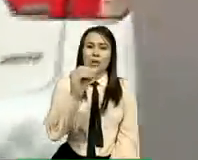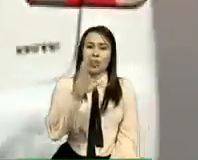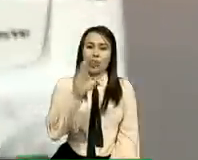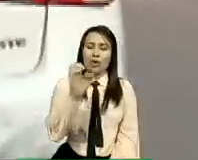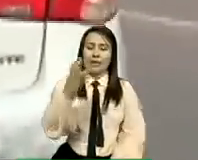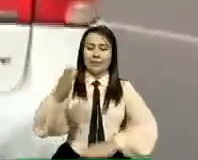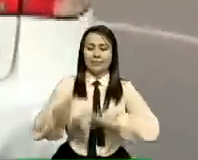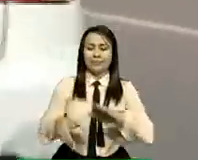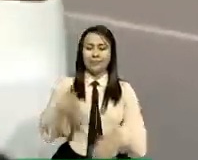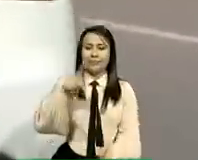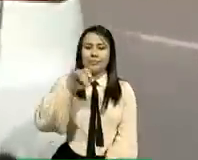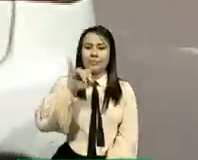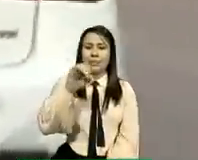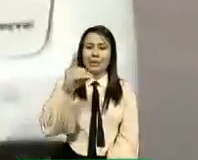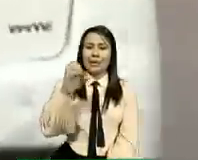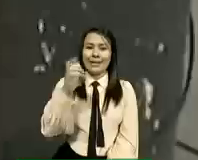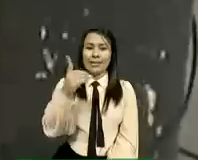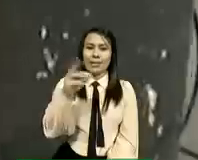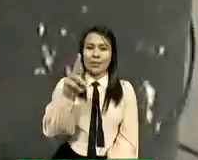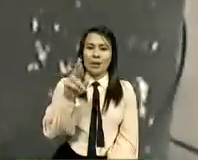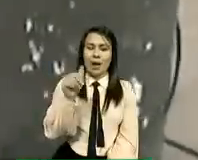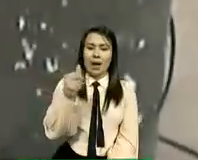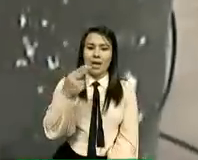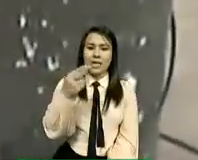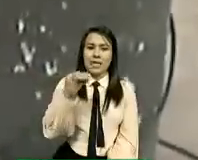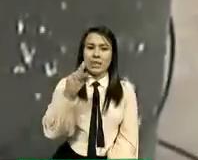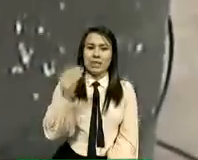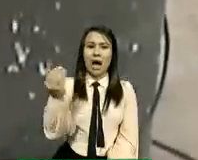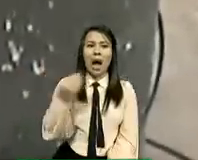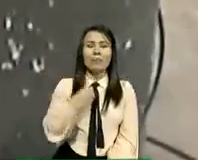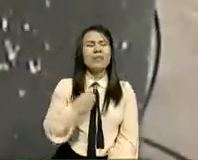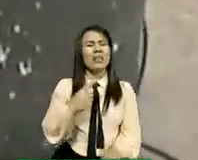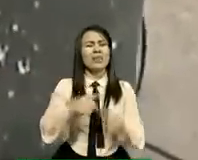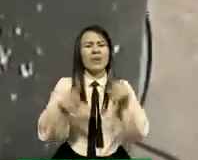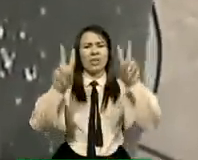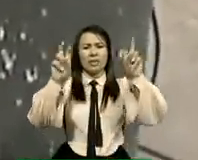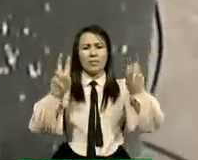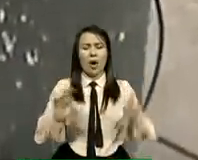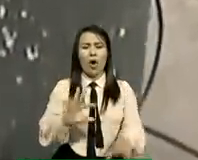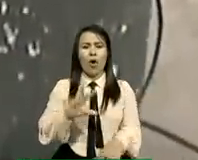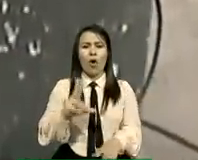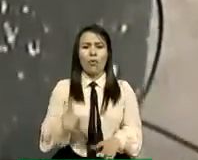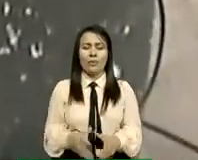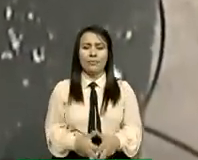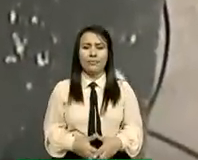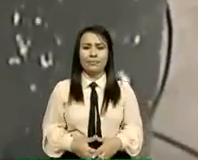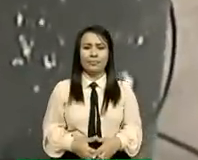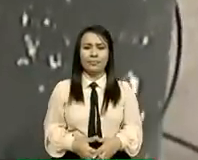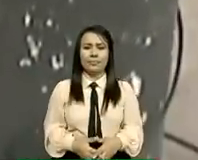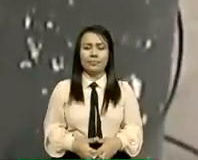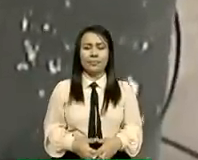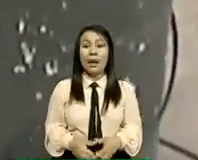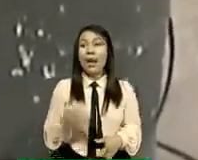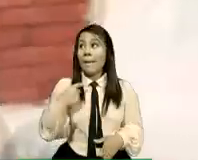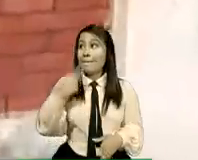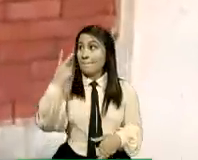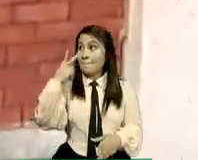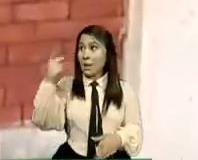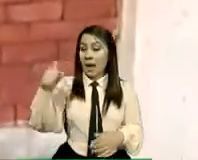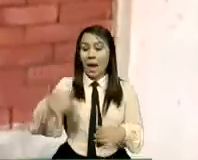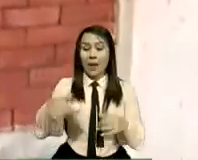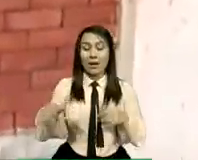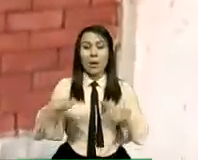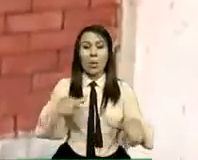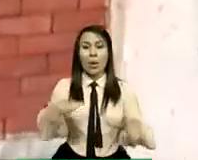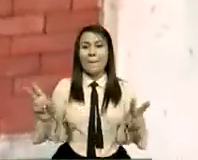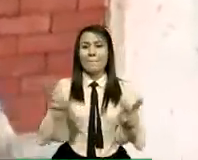aquí han pasado también a otras viviendas y han cometido algunos robos. Se le encontró al interior, como ve usted, esta es una casa